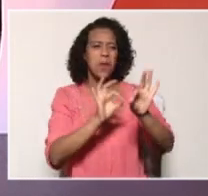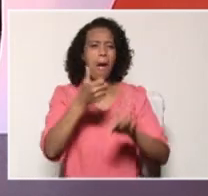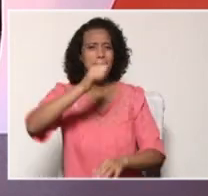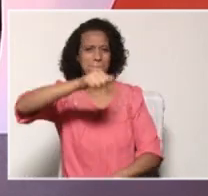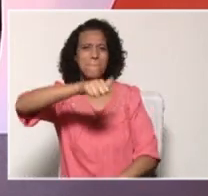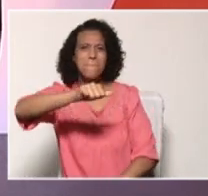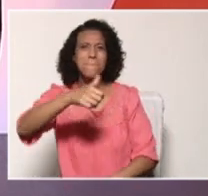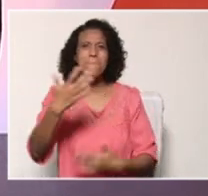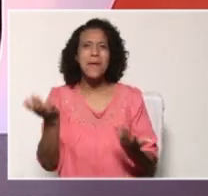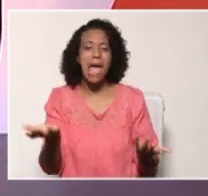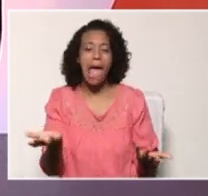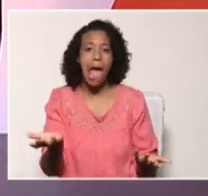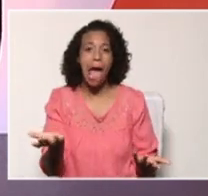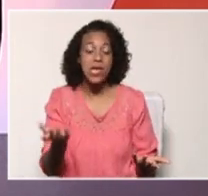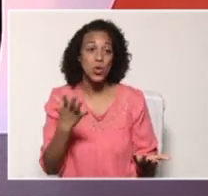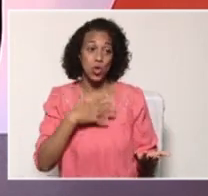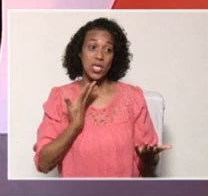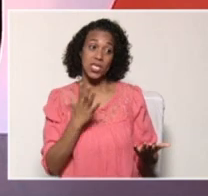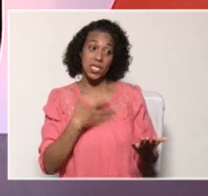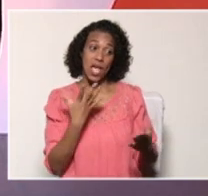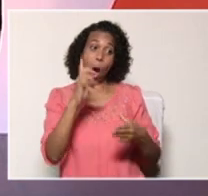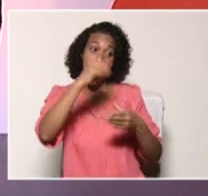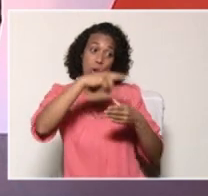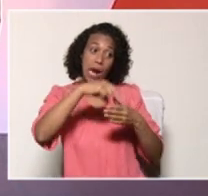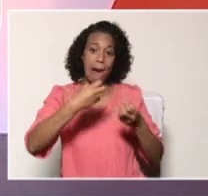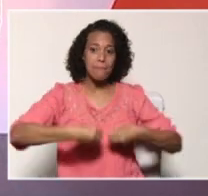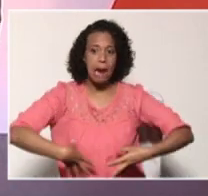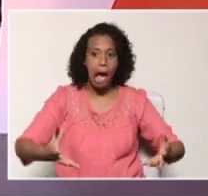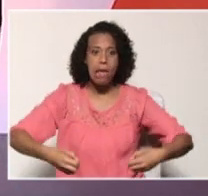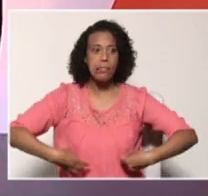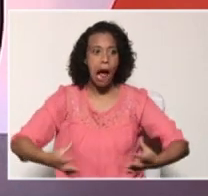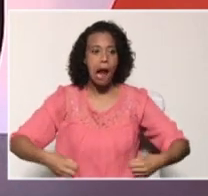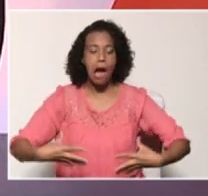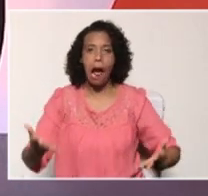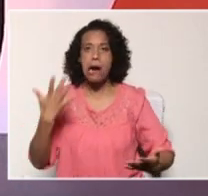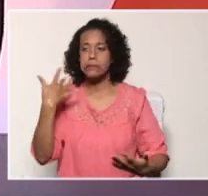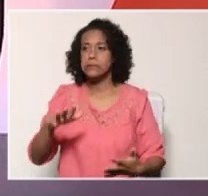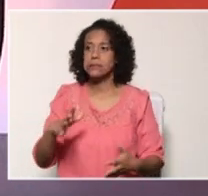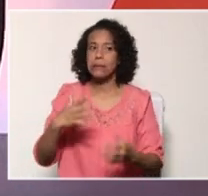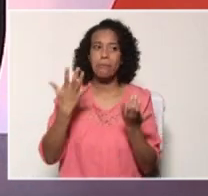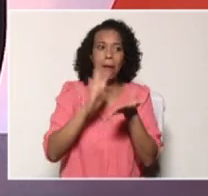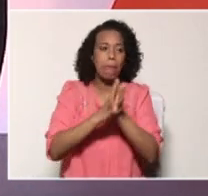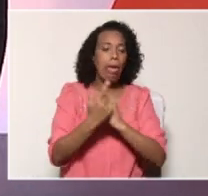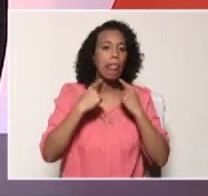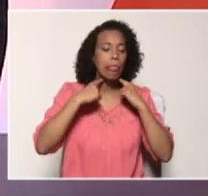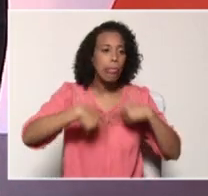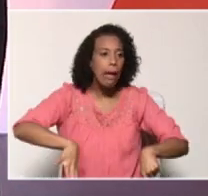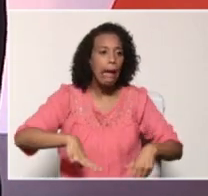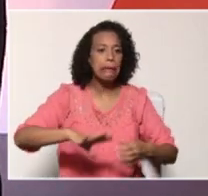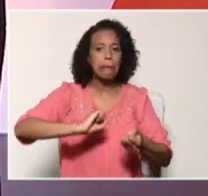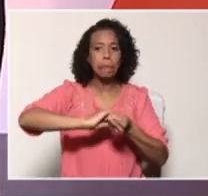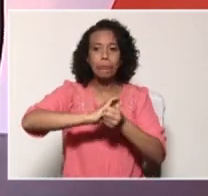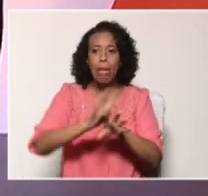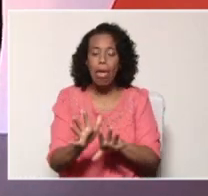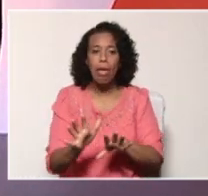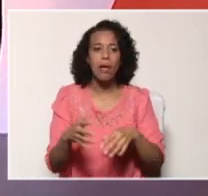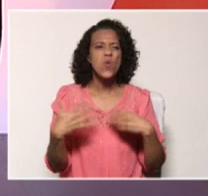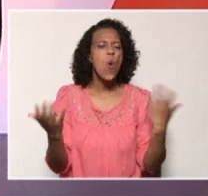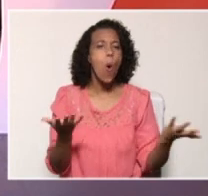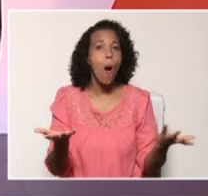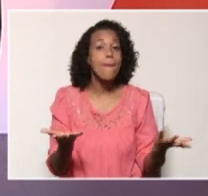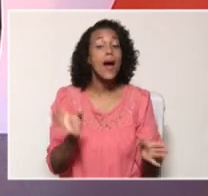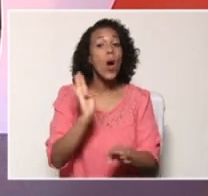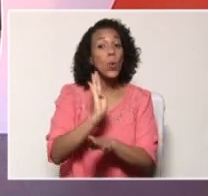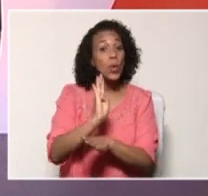selección. Si yo deseo ahorrar para no gastar y que no se me dañen esos alimentos que voy a tener, bueno, la selección tiene que